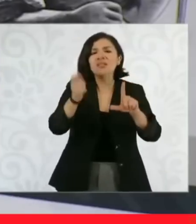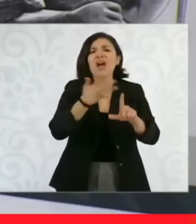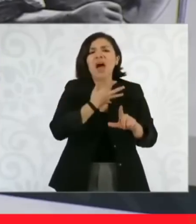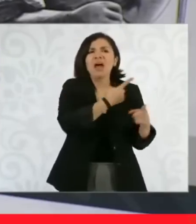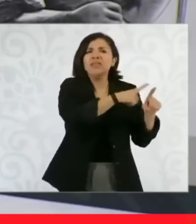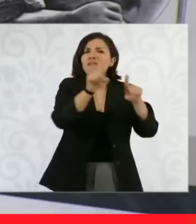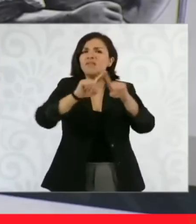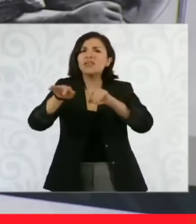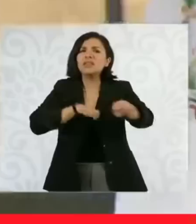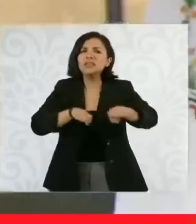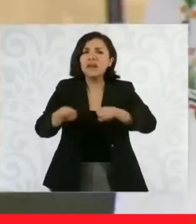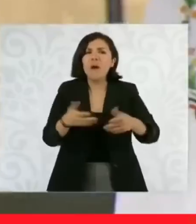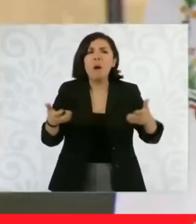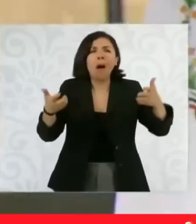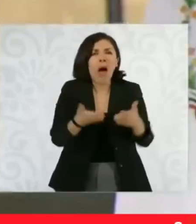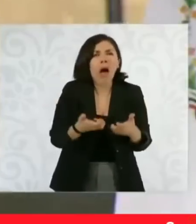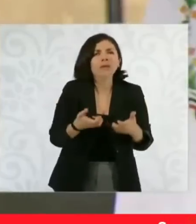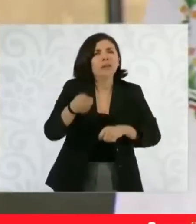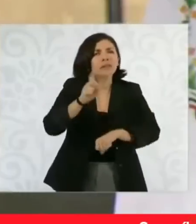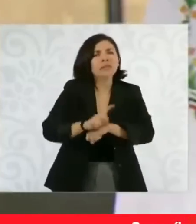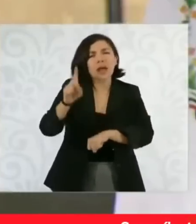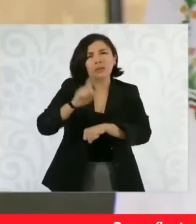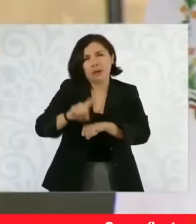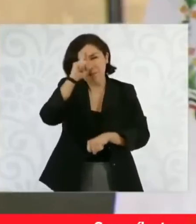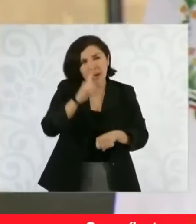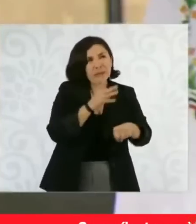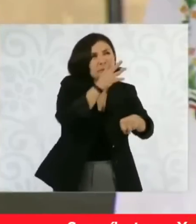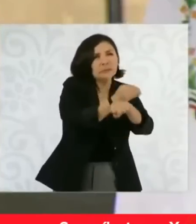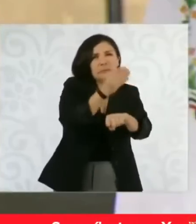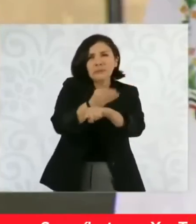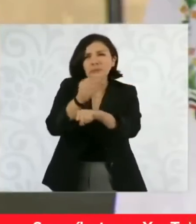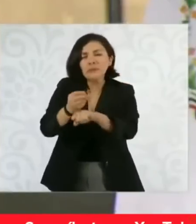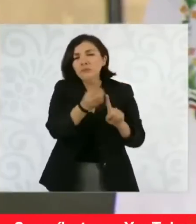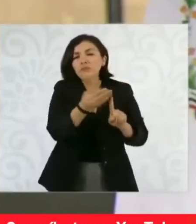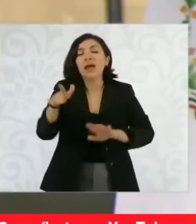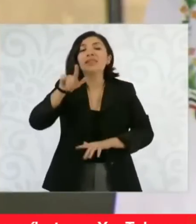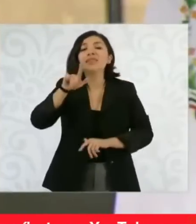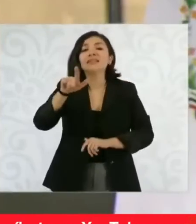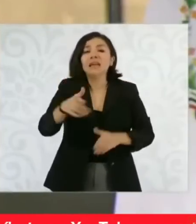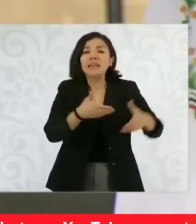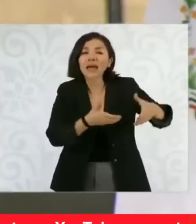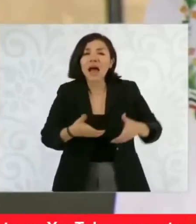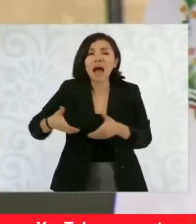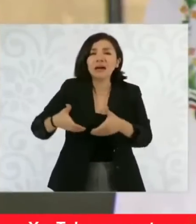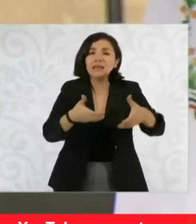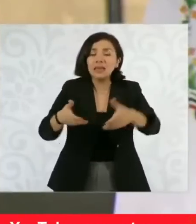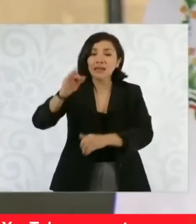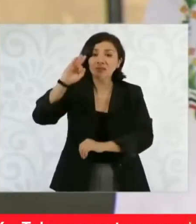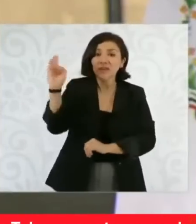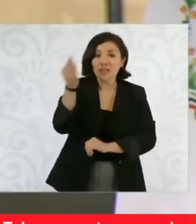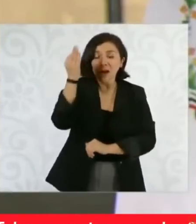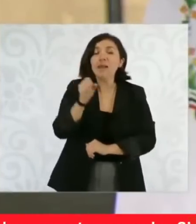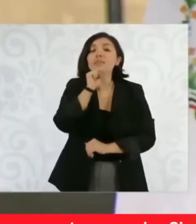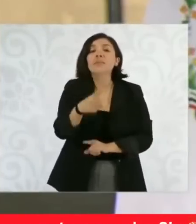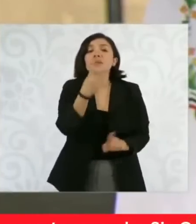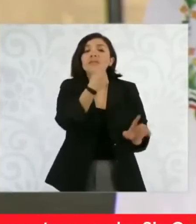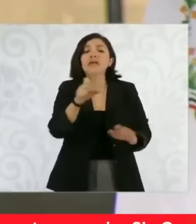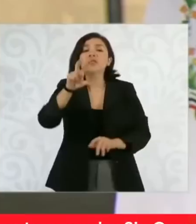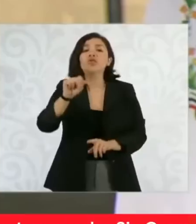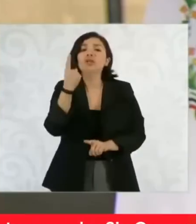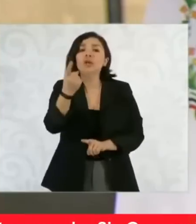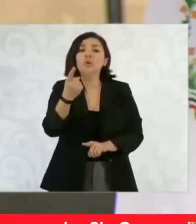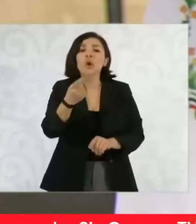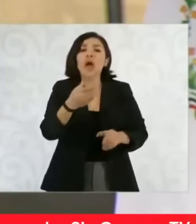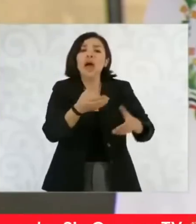diversos trabajos que realizamos en la rehabilitación de 17 carreteras federales y 181